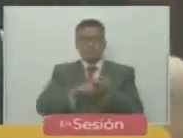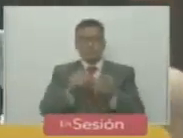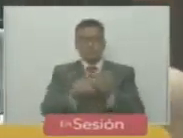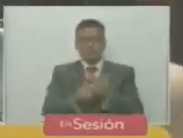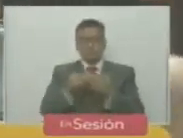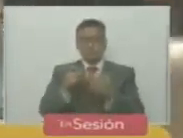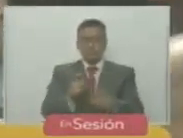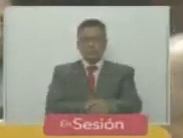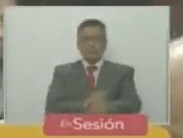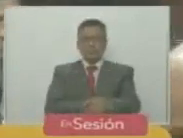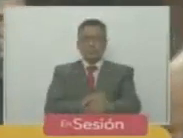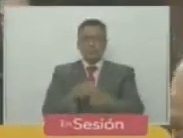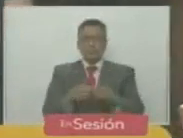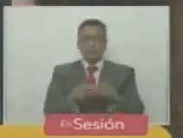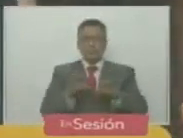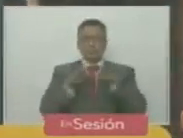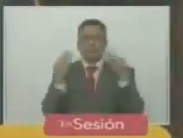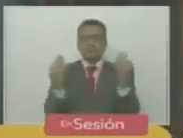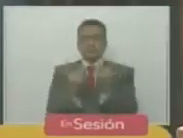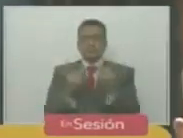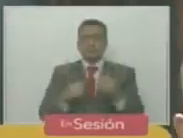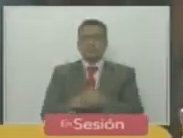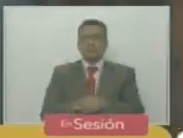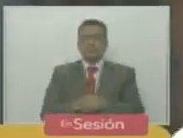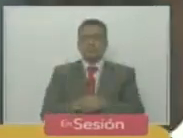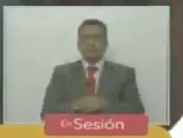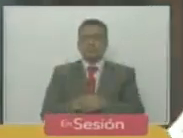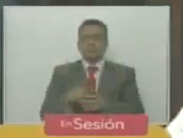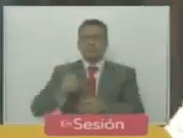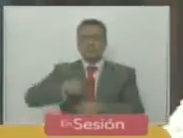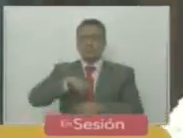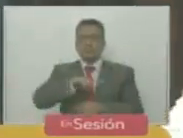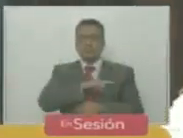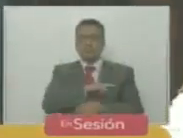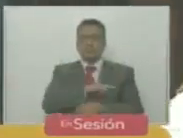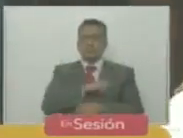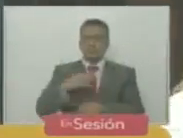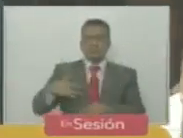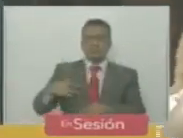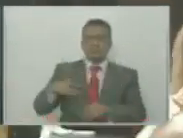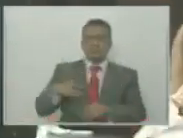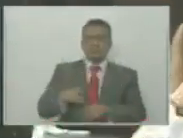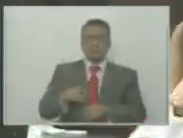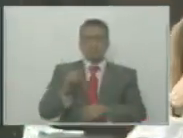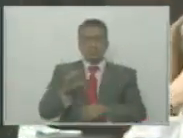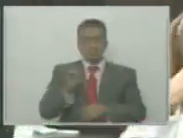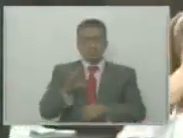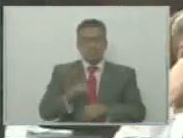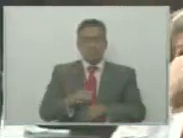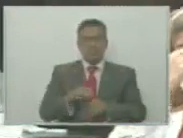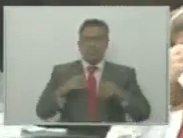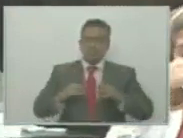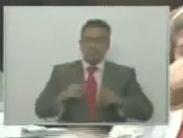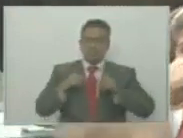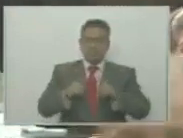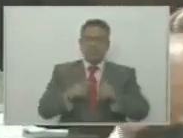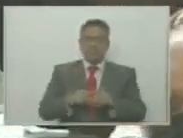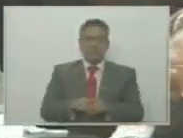hermano, a sus familiares, nuestras más sentidas condolencias. Es una oportunidad